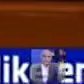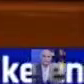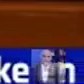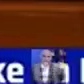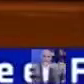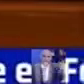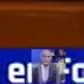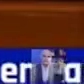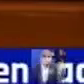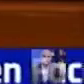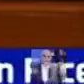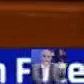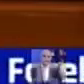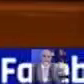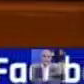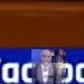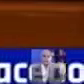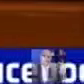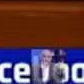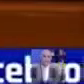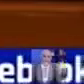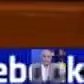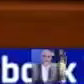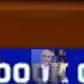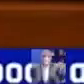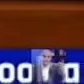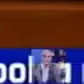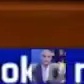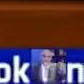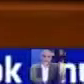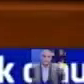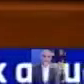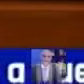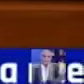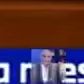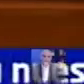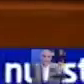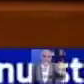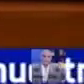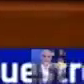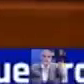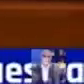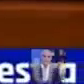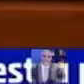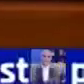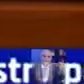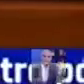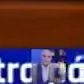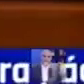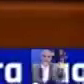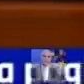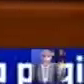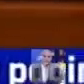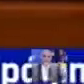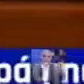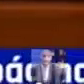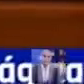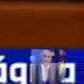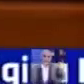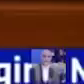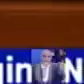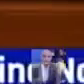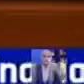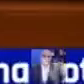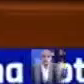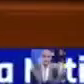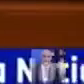contestación a lo que usted dijo. Yo a usted, aquí en esta tribuna, Presidenta, la defiendo, la respeto,